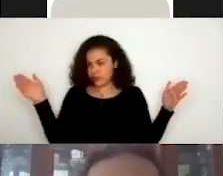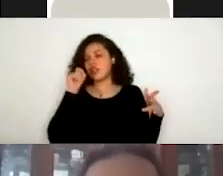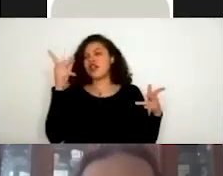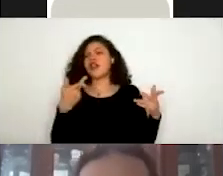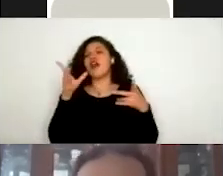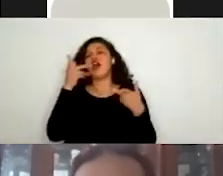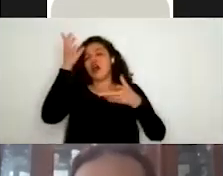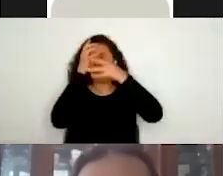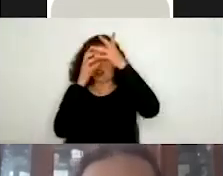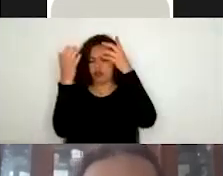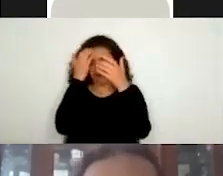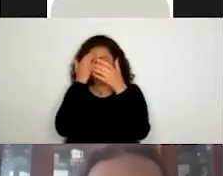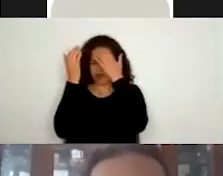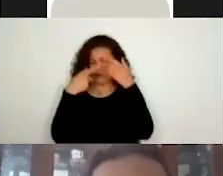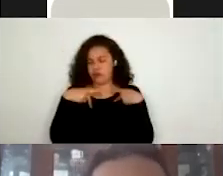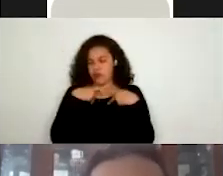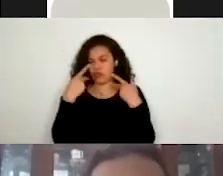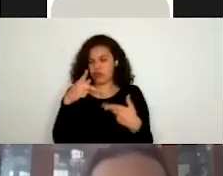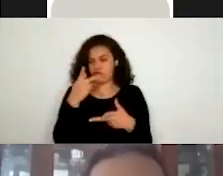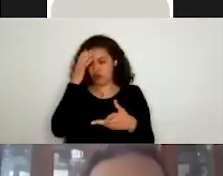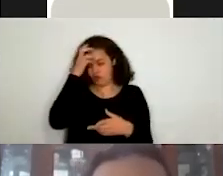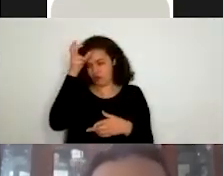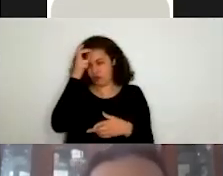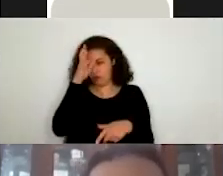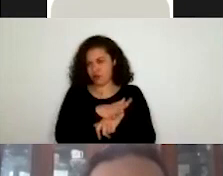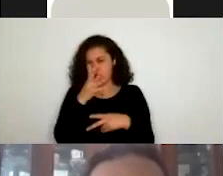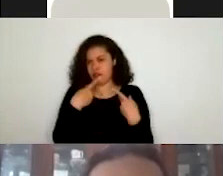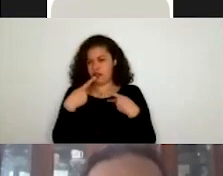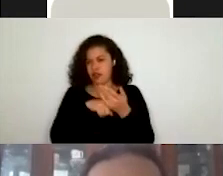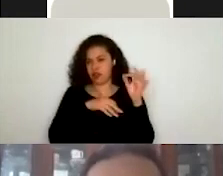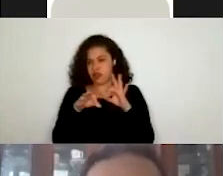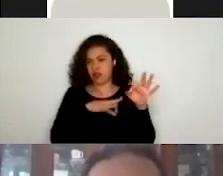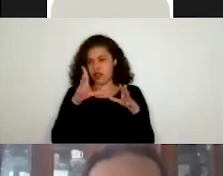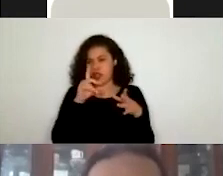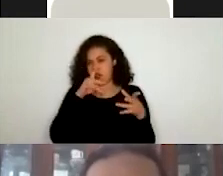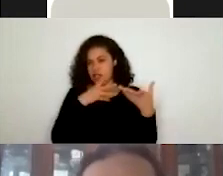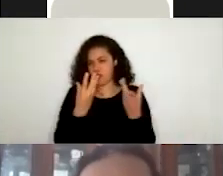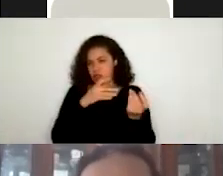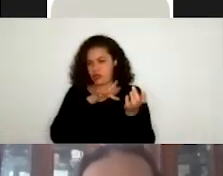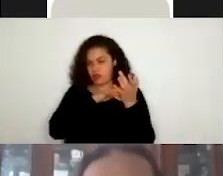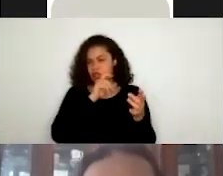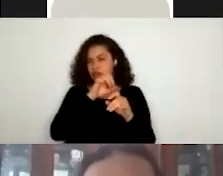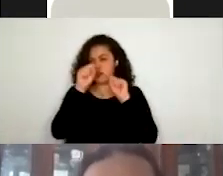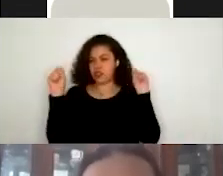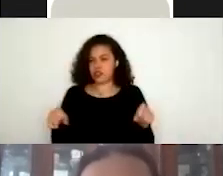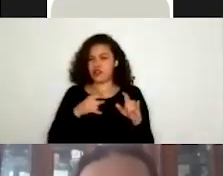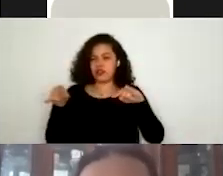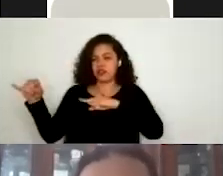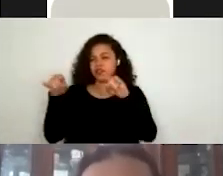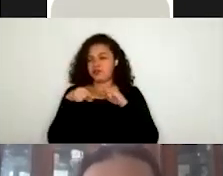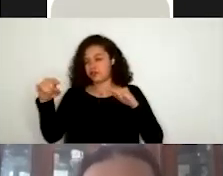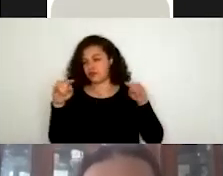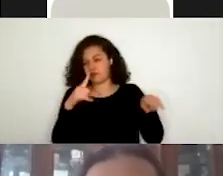de las personas operativas, coadyuvantes y destinatarias del sistema, mediante la generación